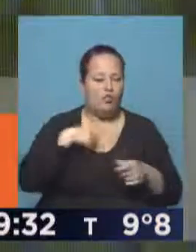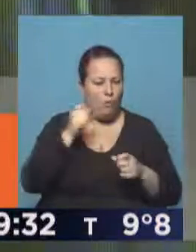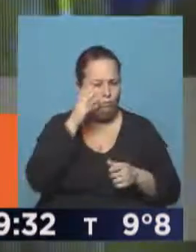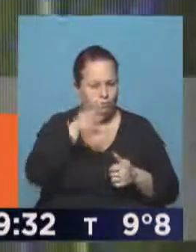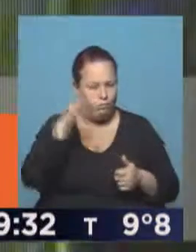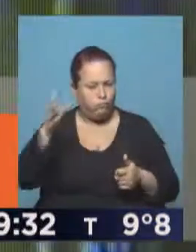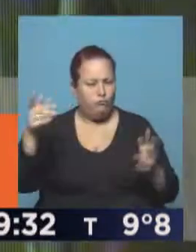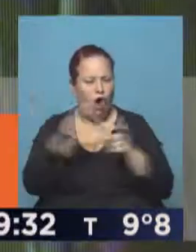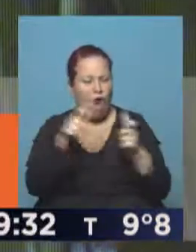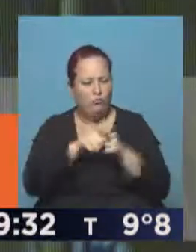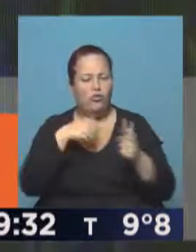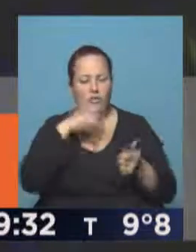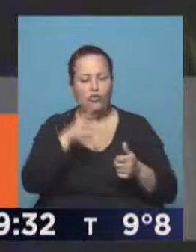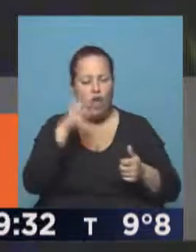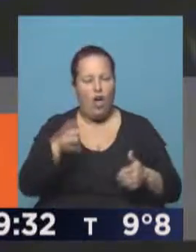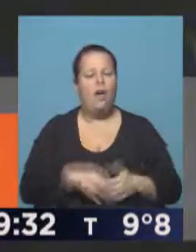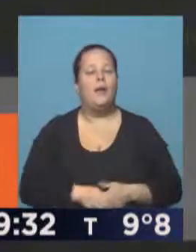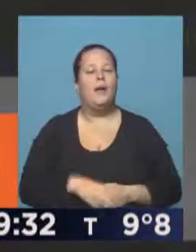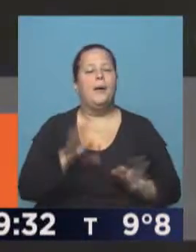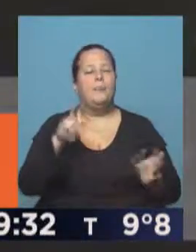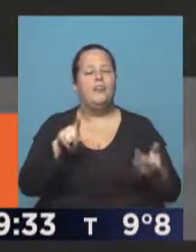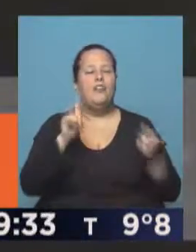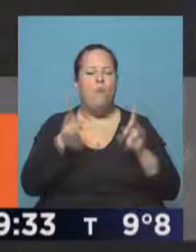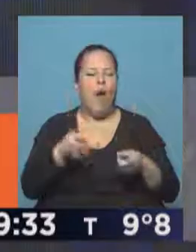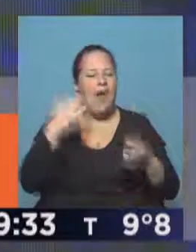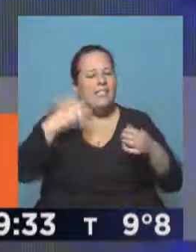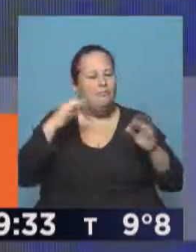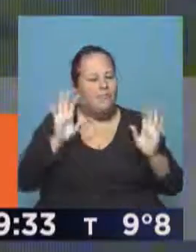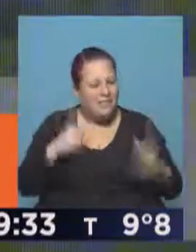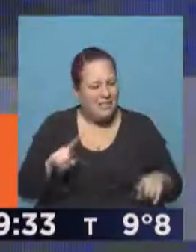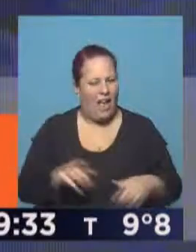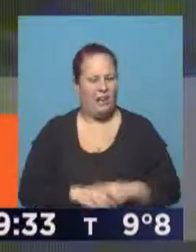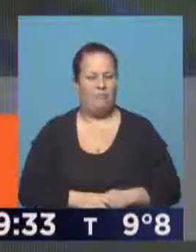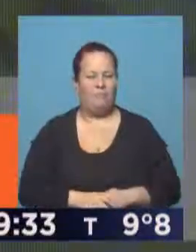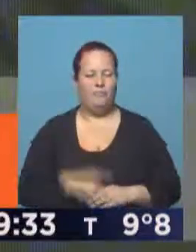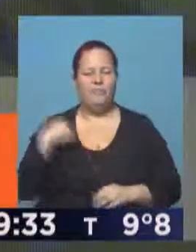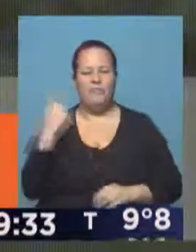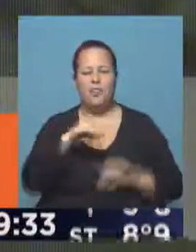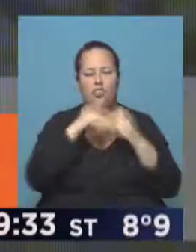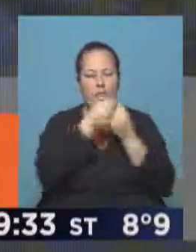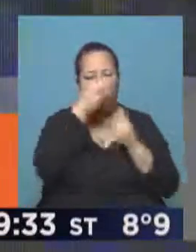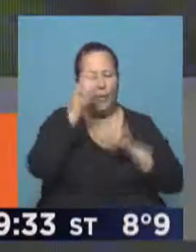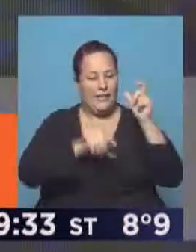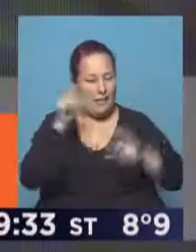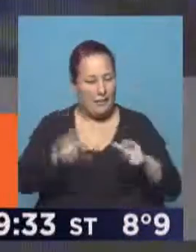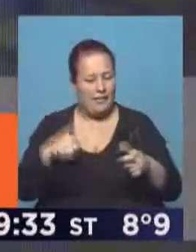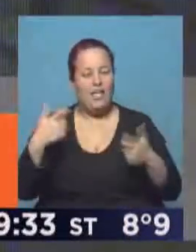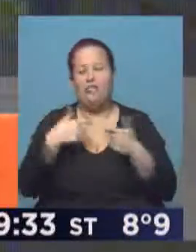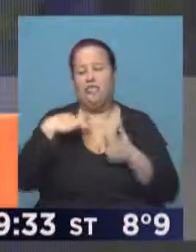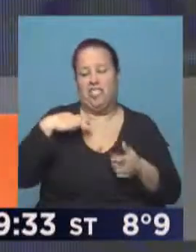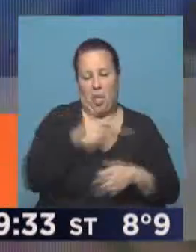asistí a varias comisiones, pero ahí sucedió una cosa bastante especial. Éramos 20 personas de la sociedad